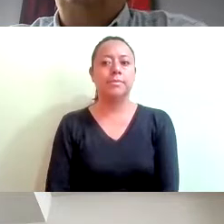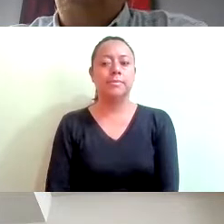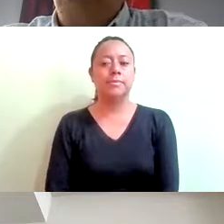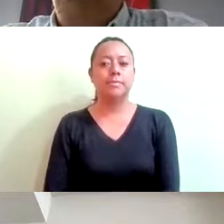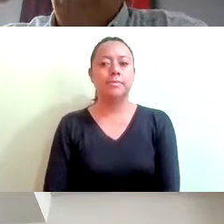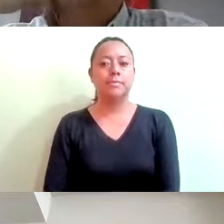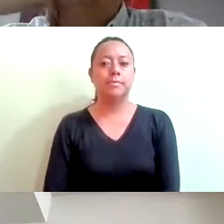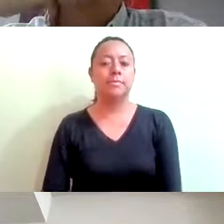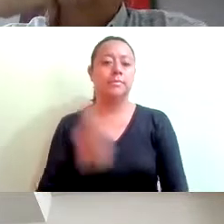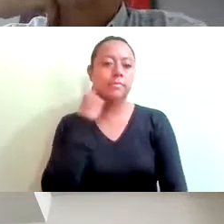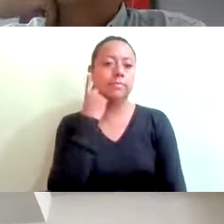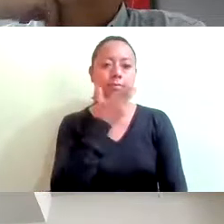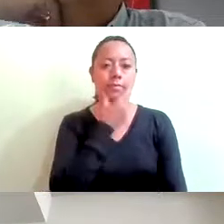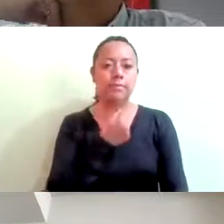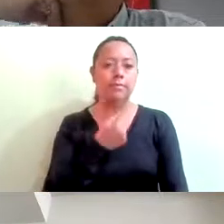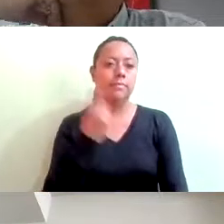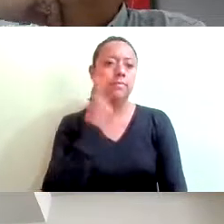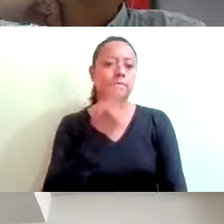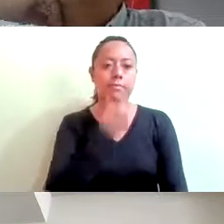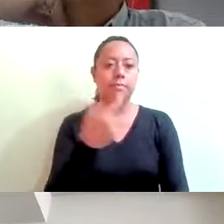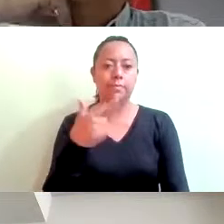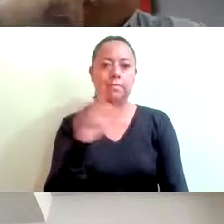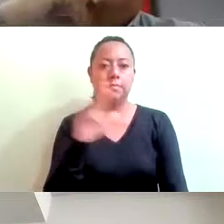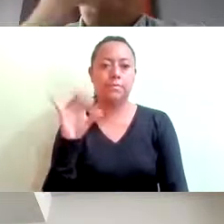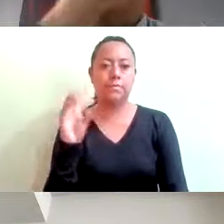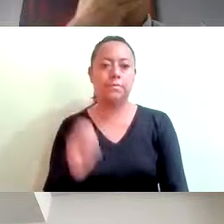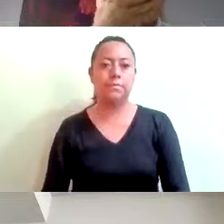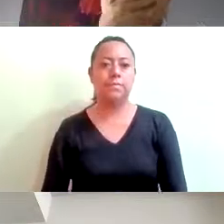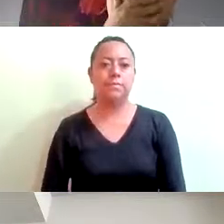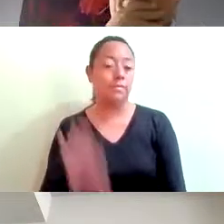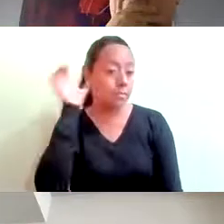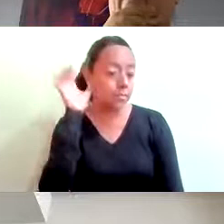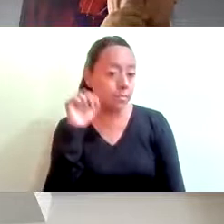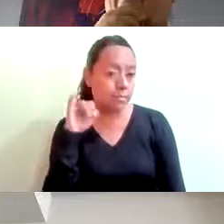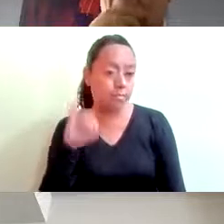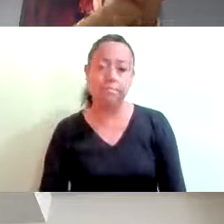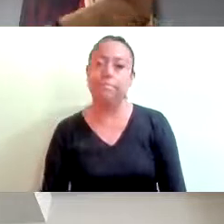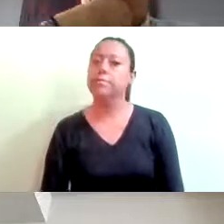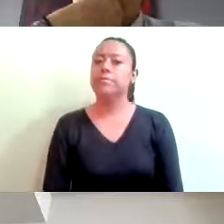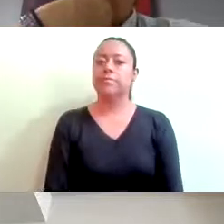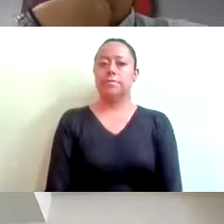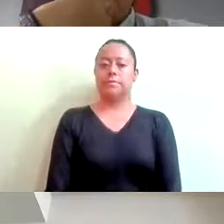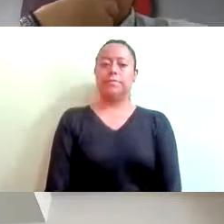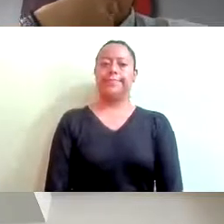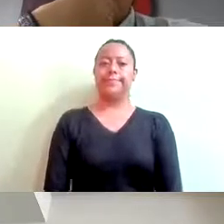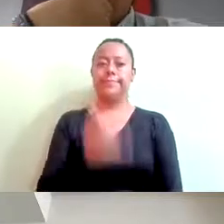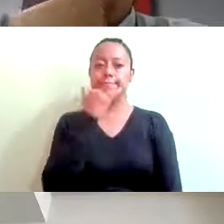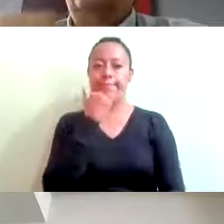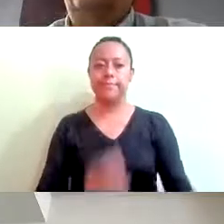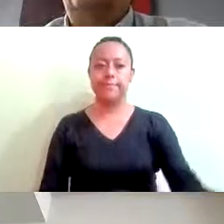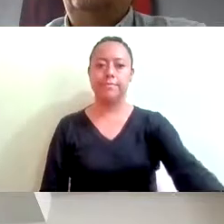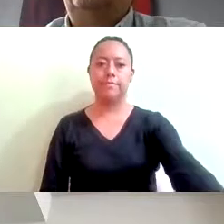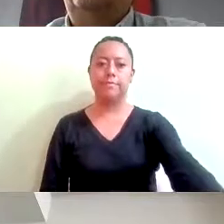No sé si me escuchó, diputado Garrido. Disculpe,